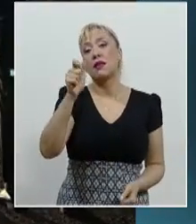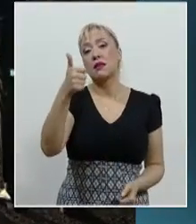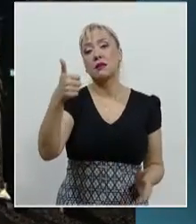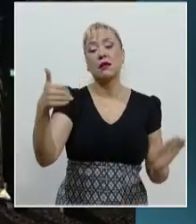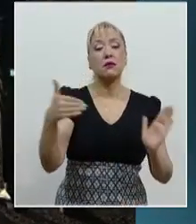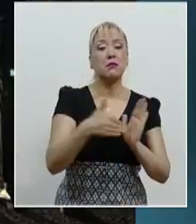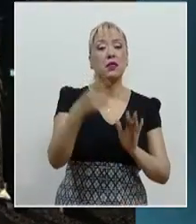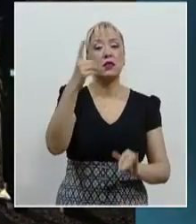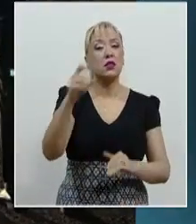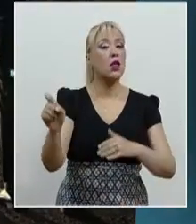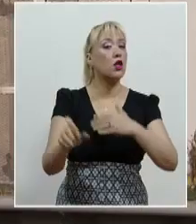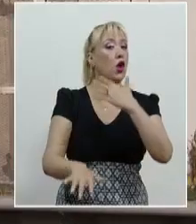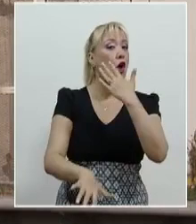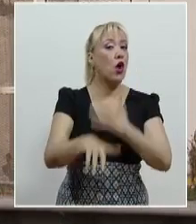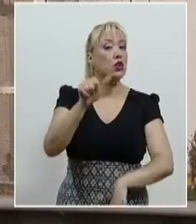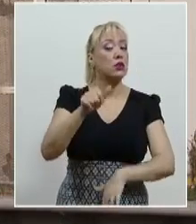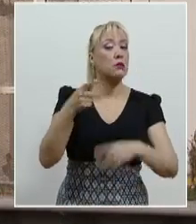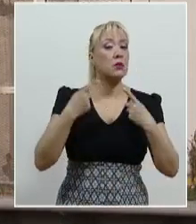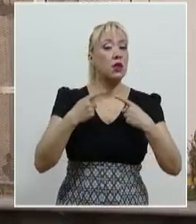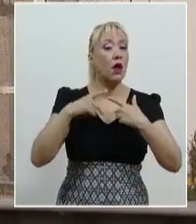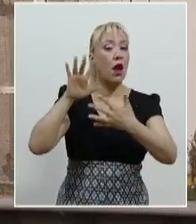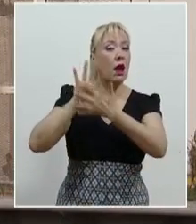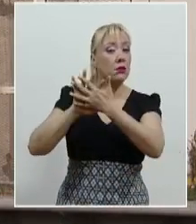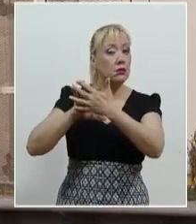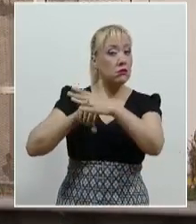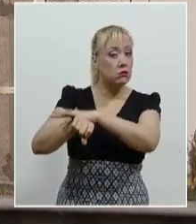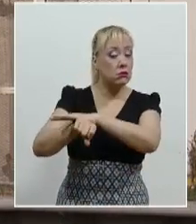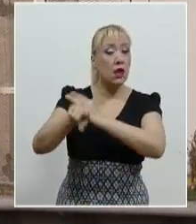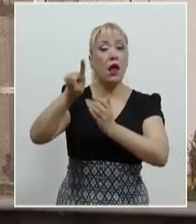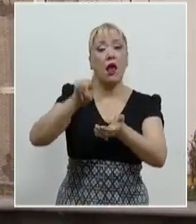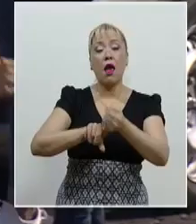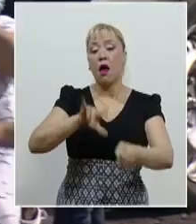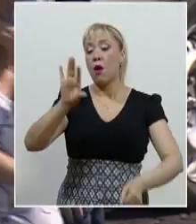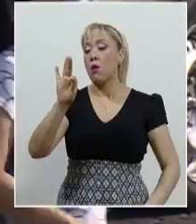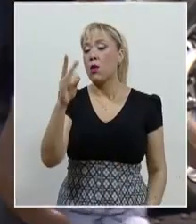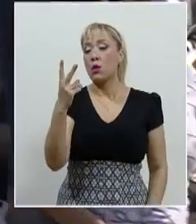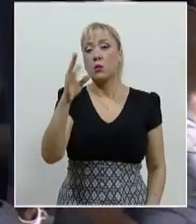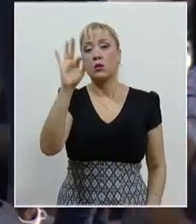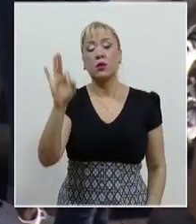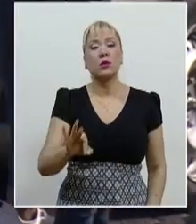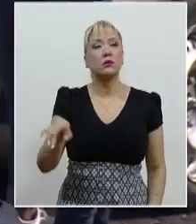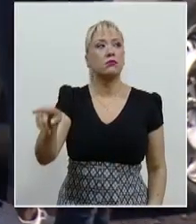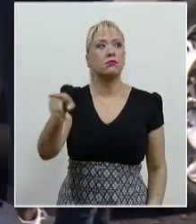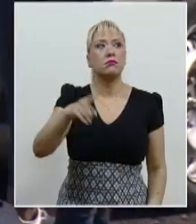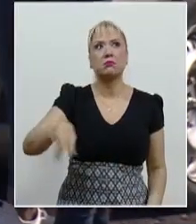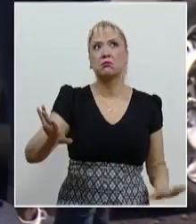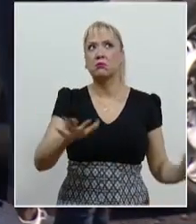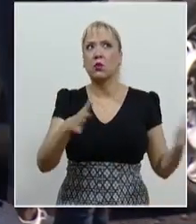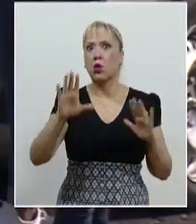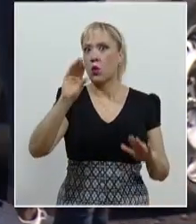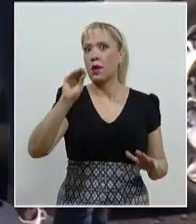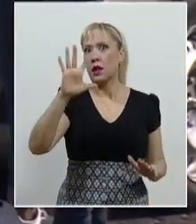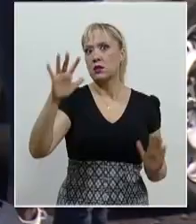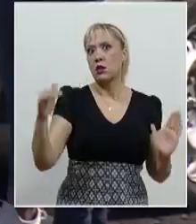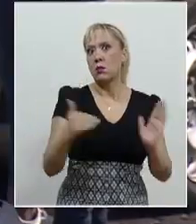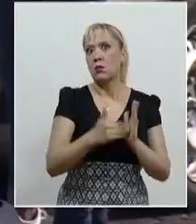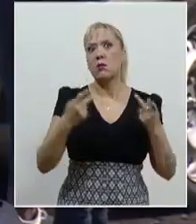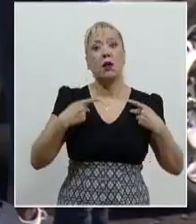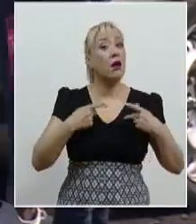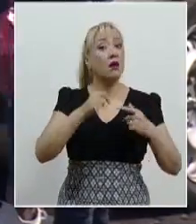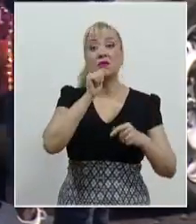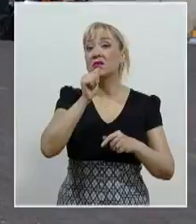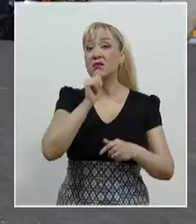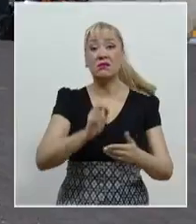226.111 personas privadas de la libertad, de las cuales el 42%, es decir, cerca de 95.000, no han